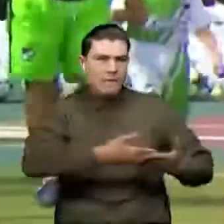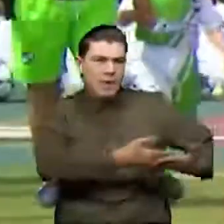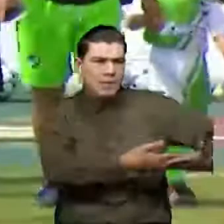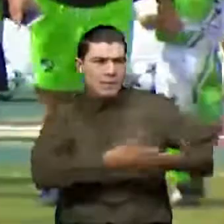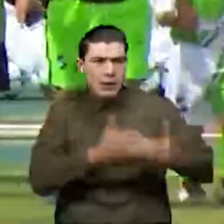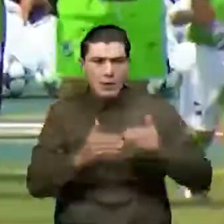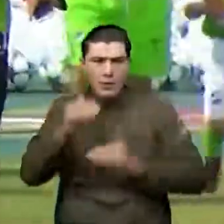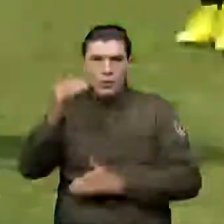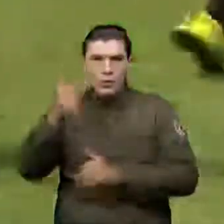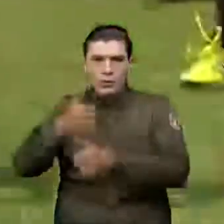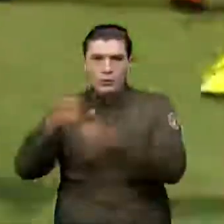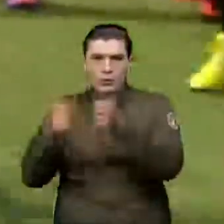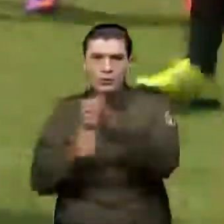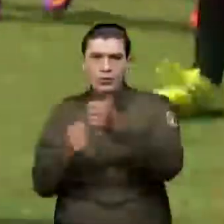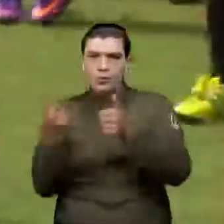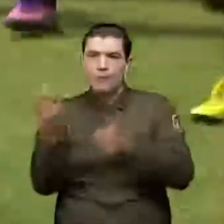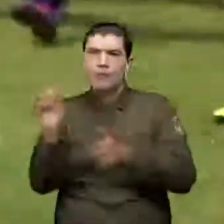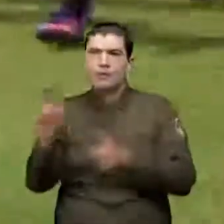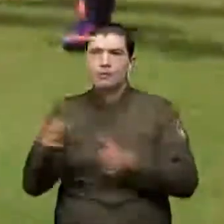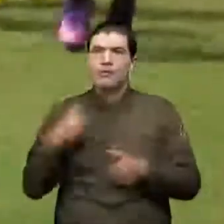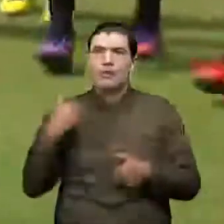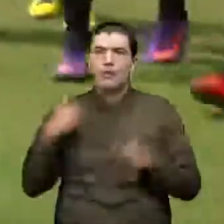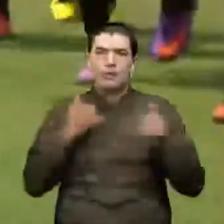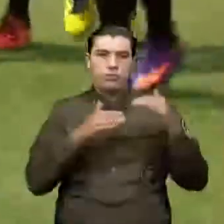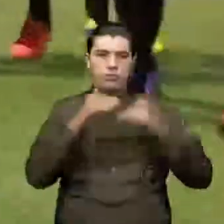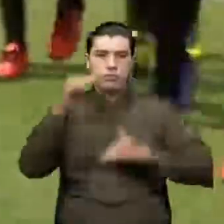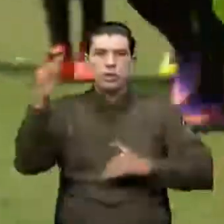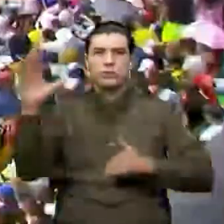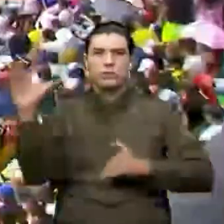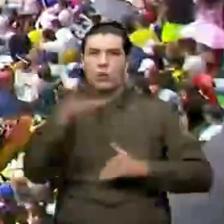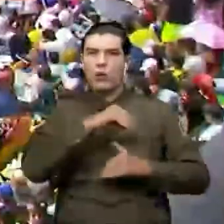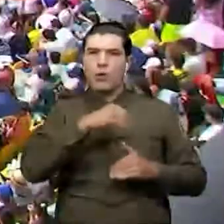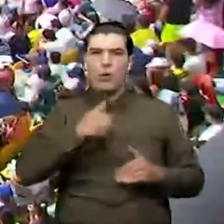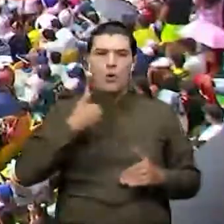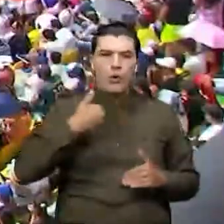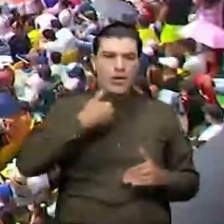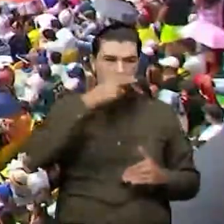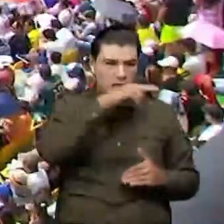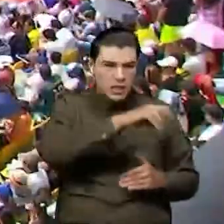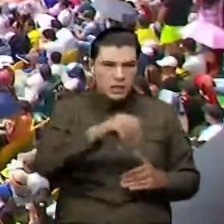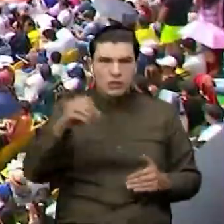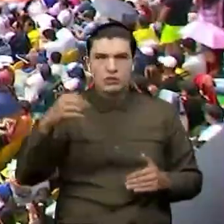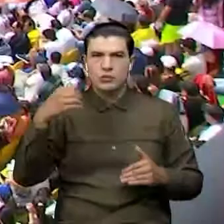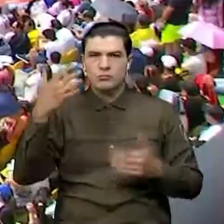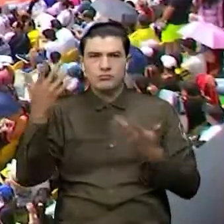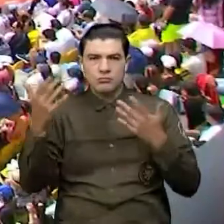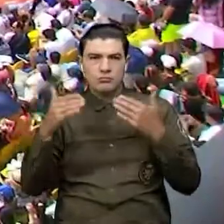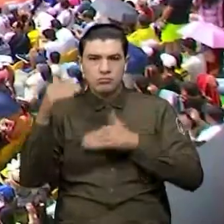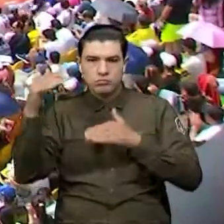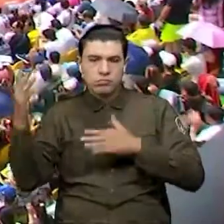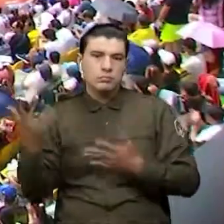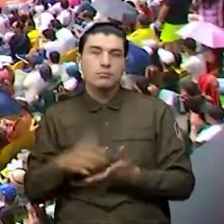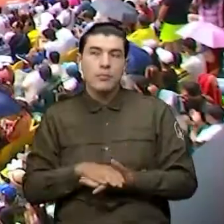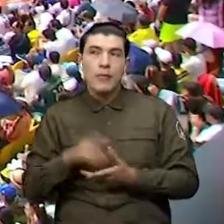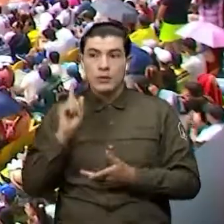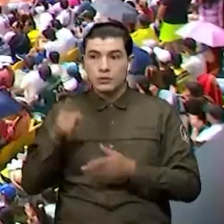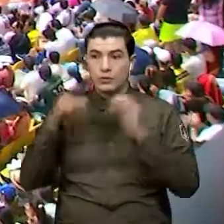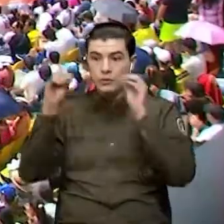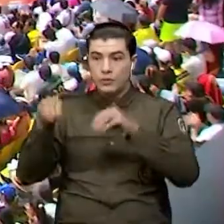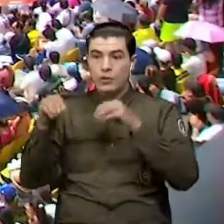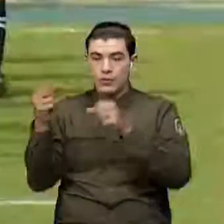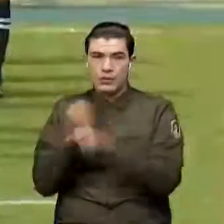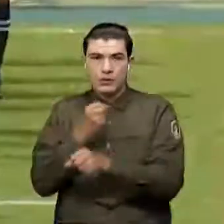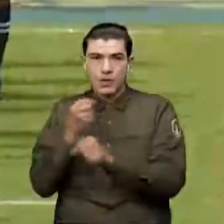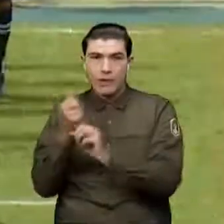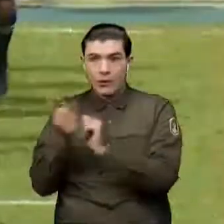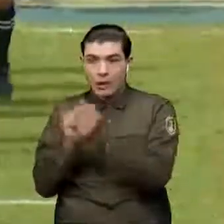la categoría sub-20. Estamos trabajando con todas las categorías en este trabajo de formación, ¿no? Trabajo de formación deportiva y trabajo de